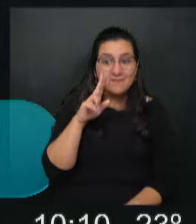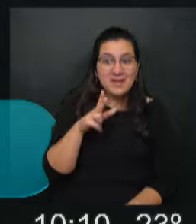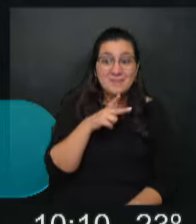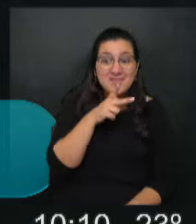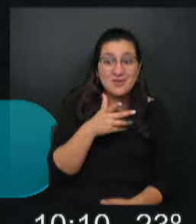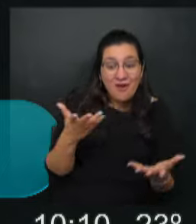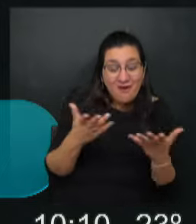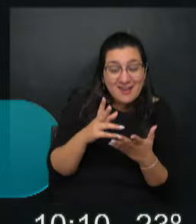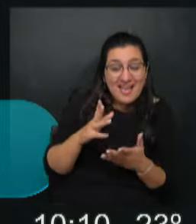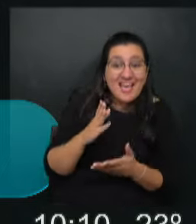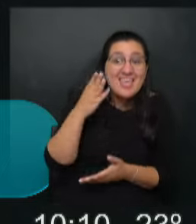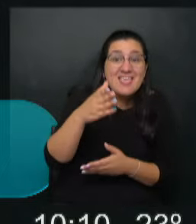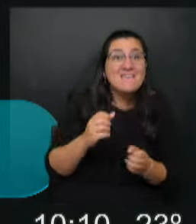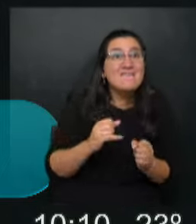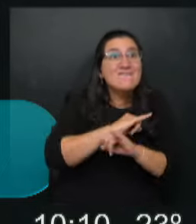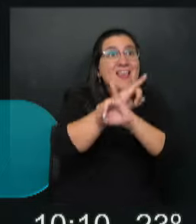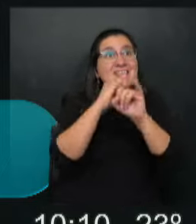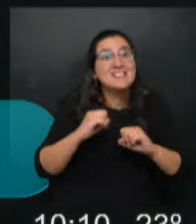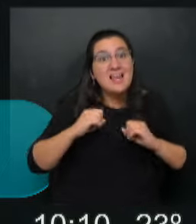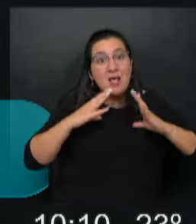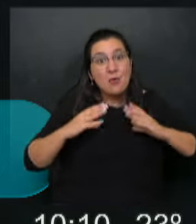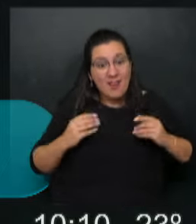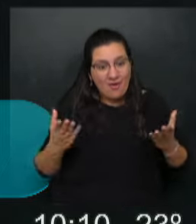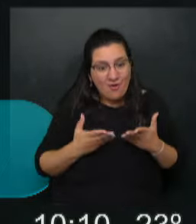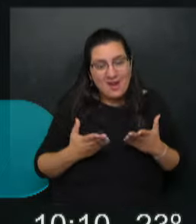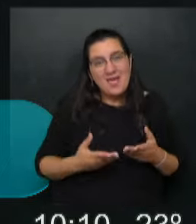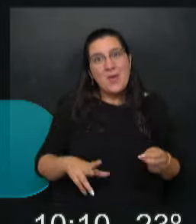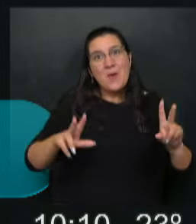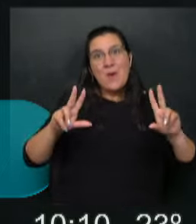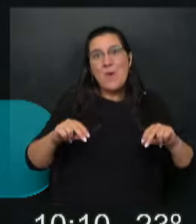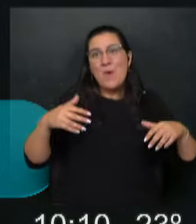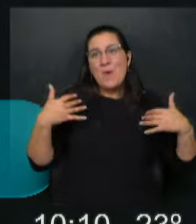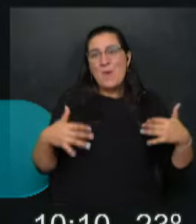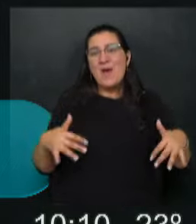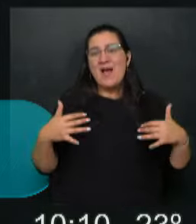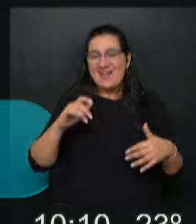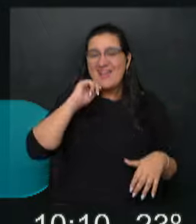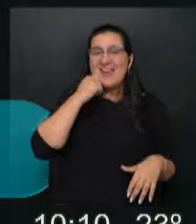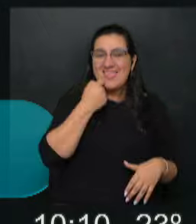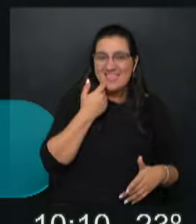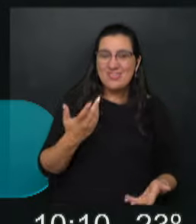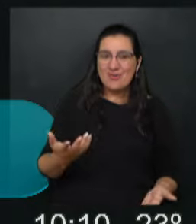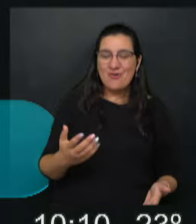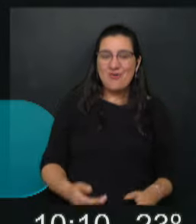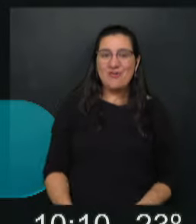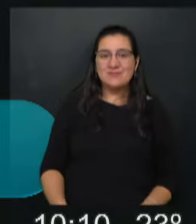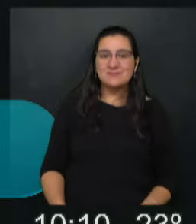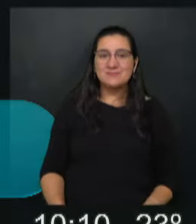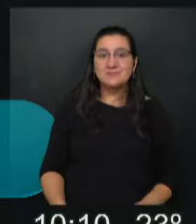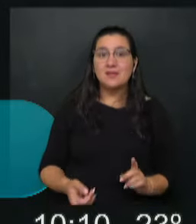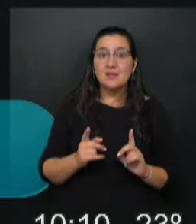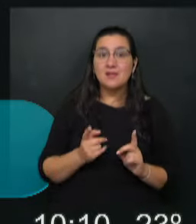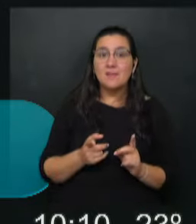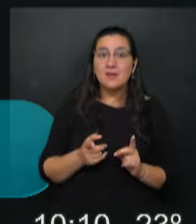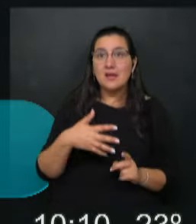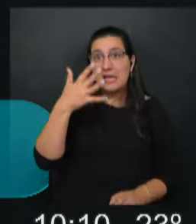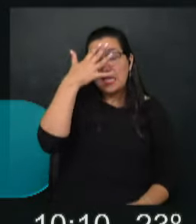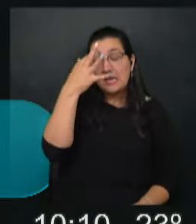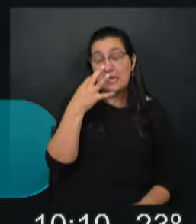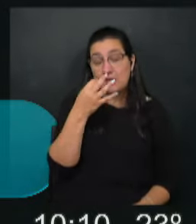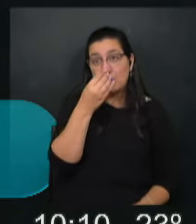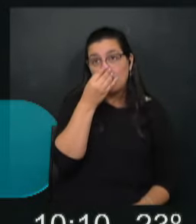feliz a la escuela es como decir, guau, qué bueno que exista esto, porque para mí no existió. Y también teníamos, que creo que un poco va